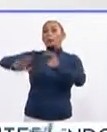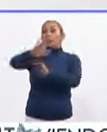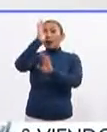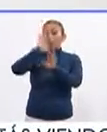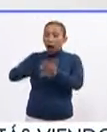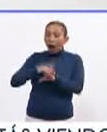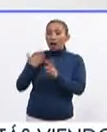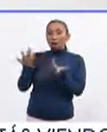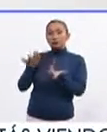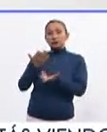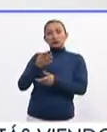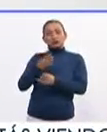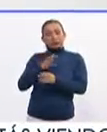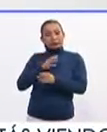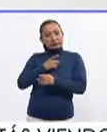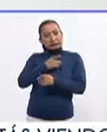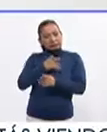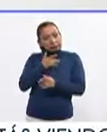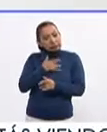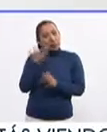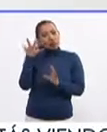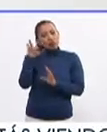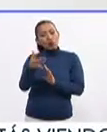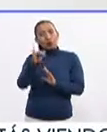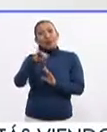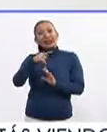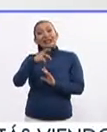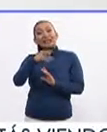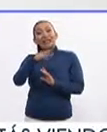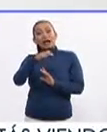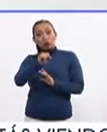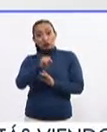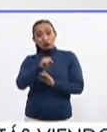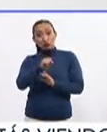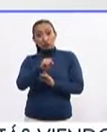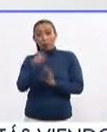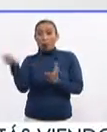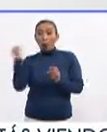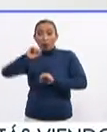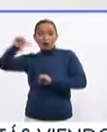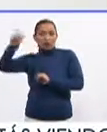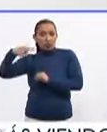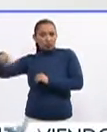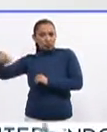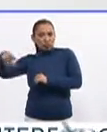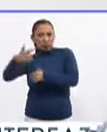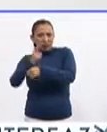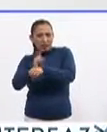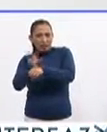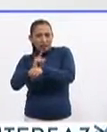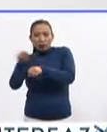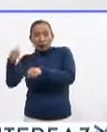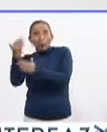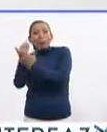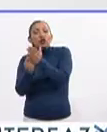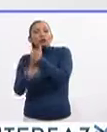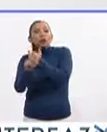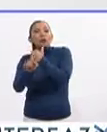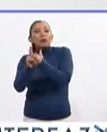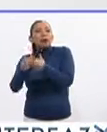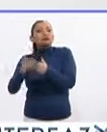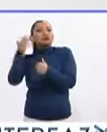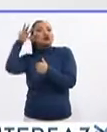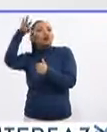más comprometidos y que como futuros ingenieros ambientales o profesionistas, pues vamos a tener menos problemas con